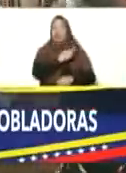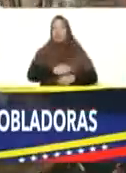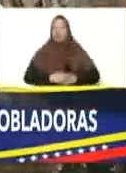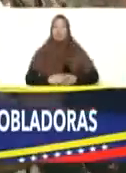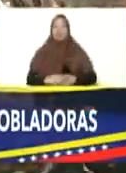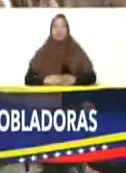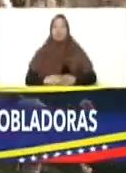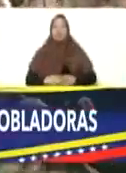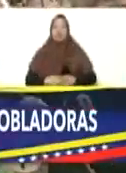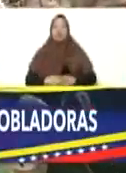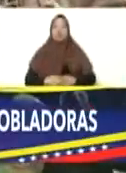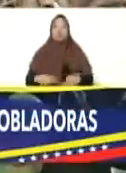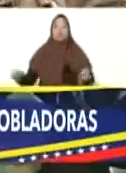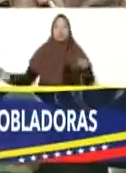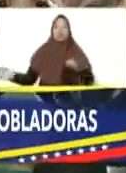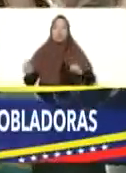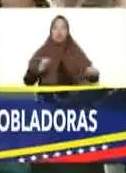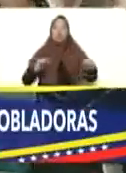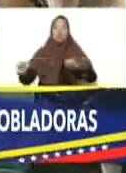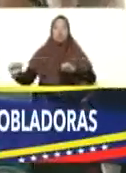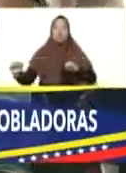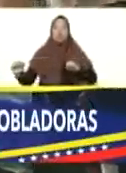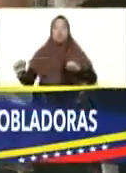movimiento de viviendo-venezolanos